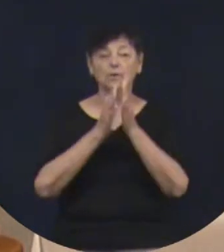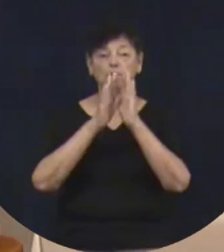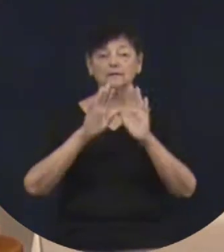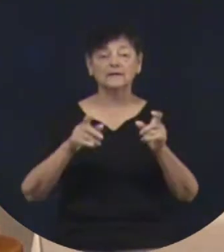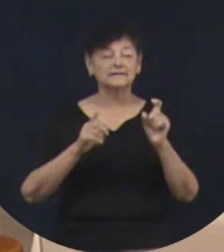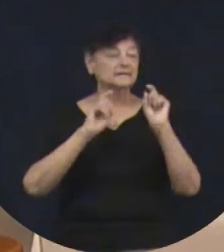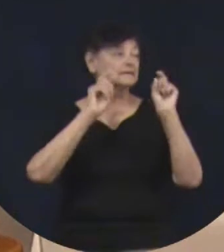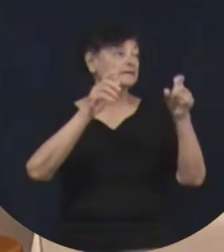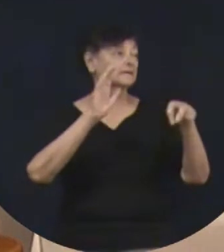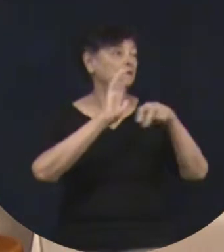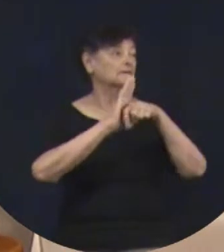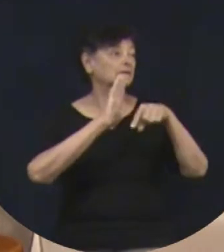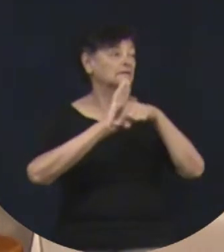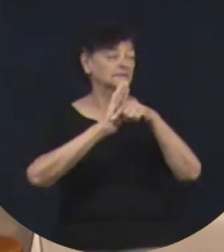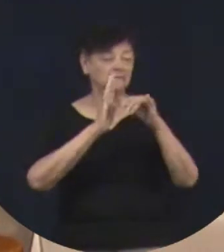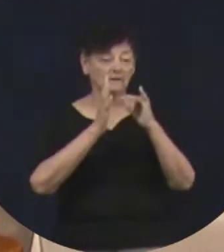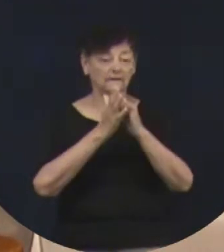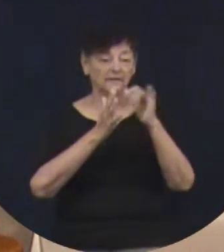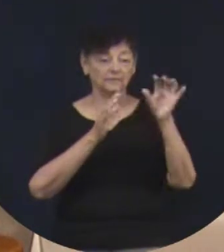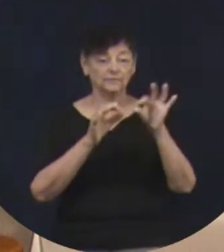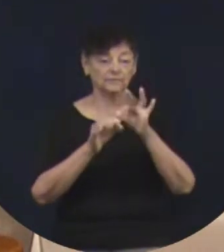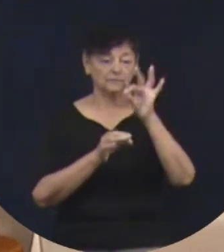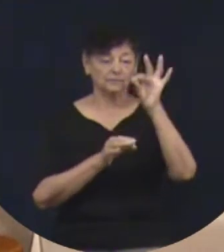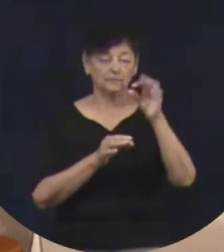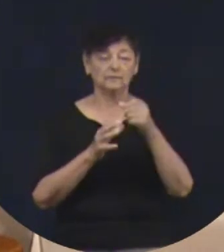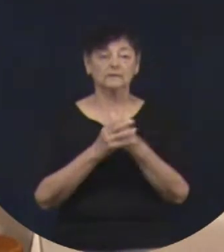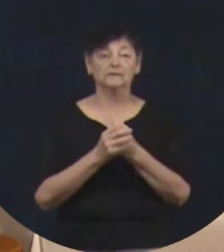estos dones con la efusión de tu Espíritu,